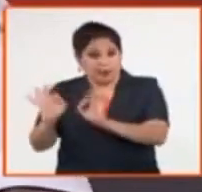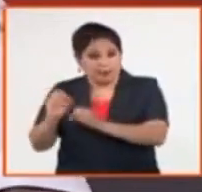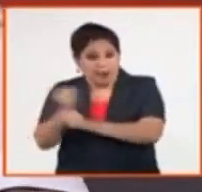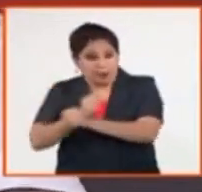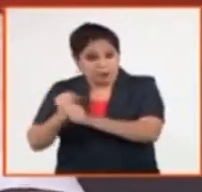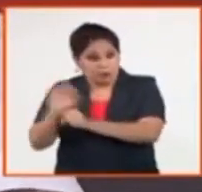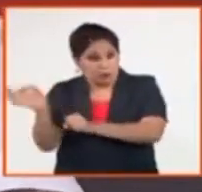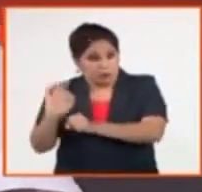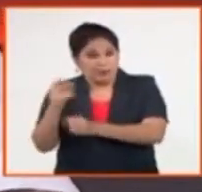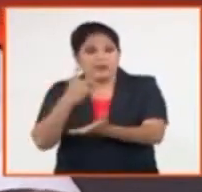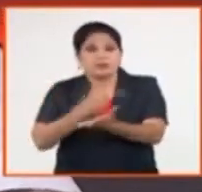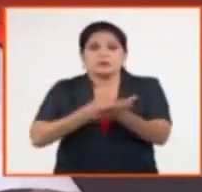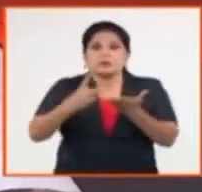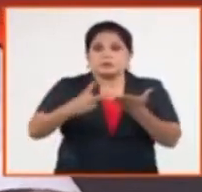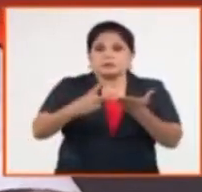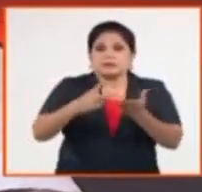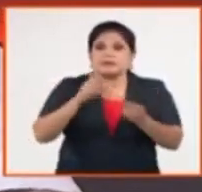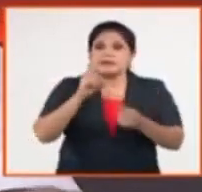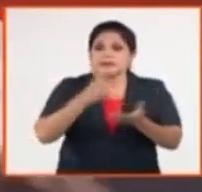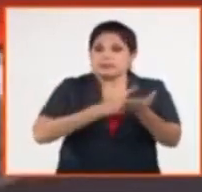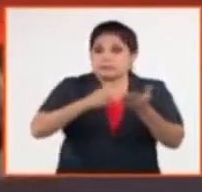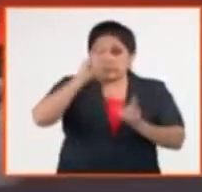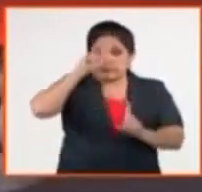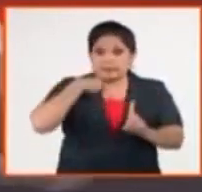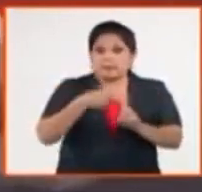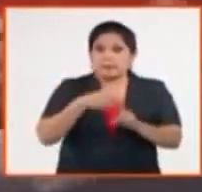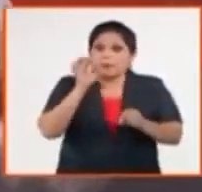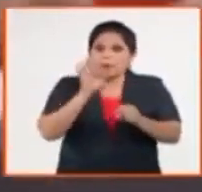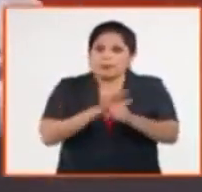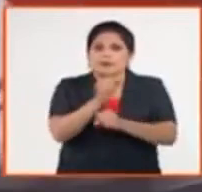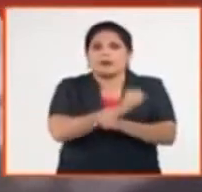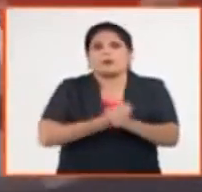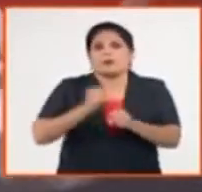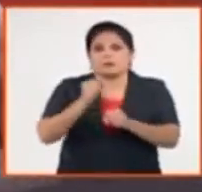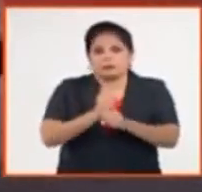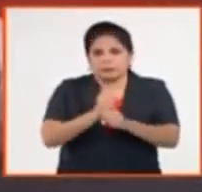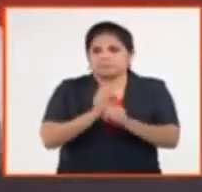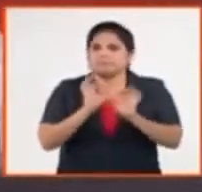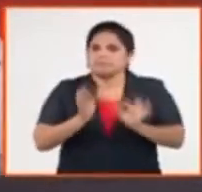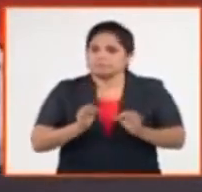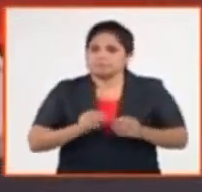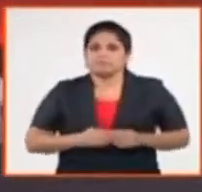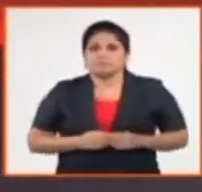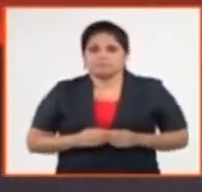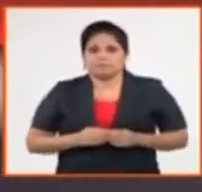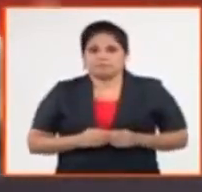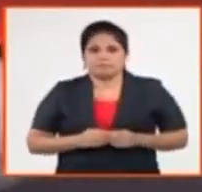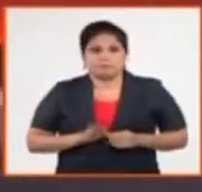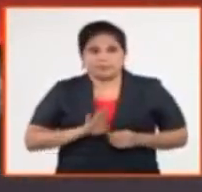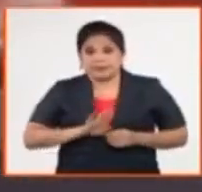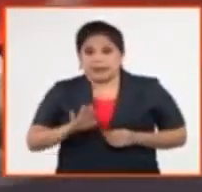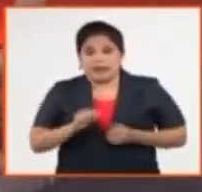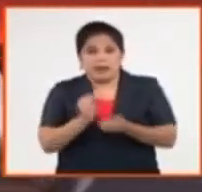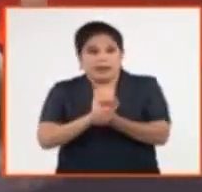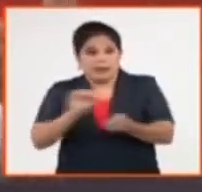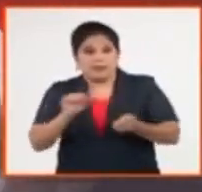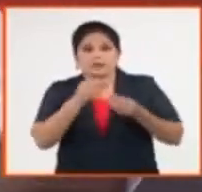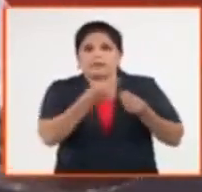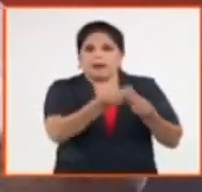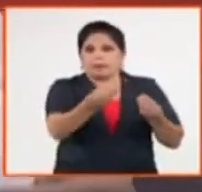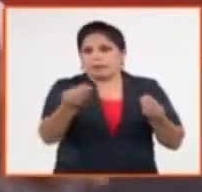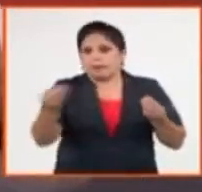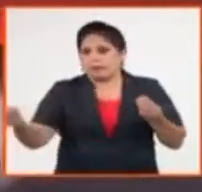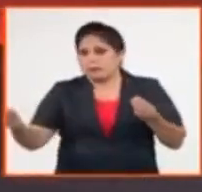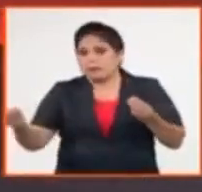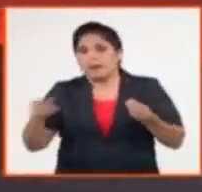segunda quincena de septiembre. Y bueno, se utilizarán, como se ha dicho aquí, una vez que ya estén liberados, se distribuirán